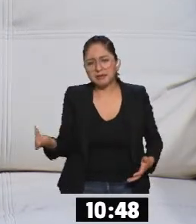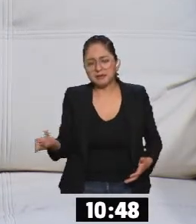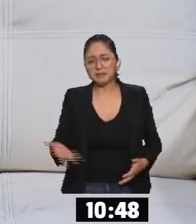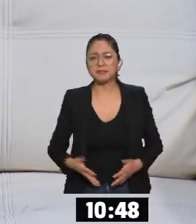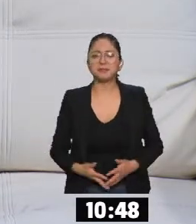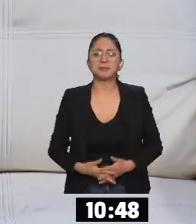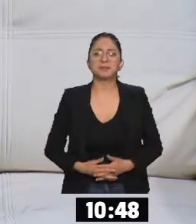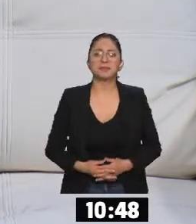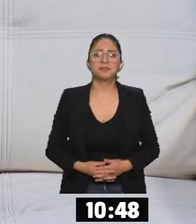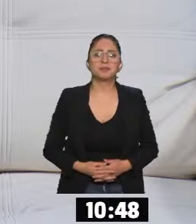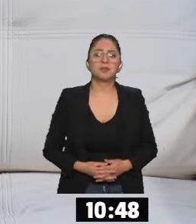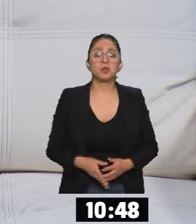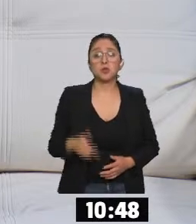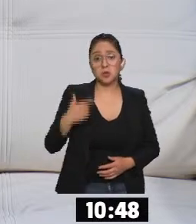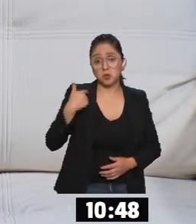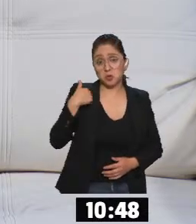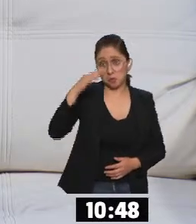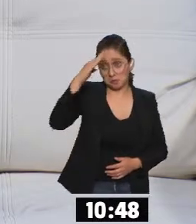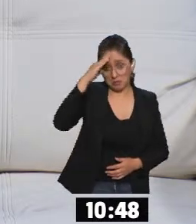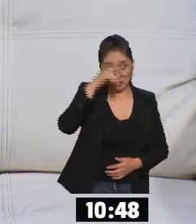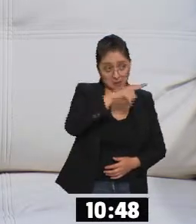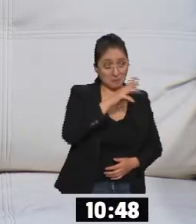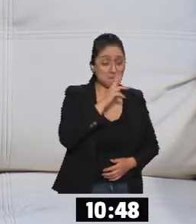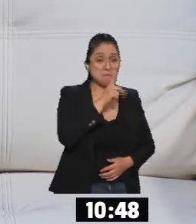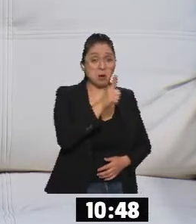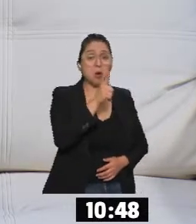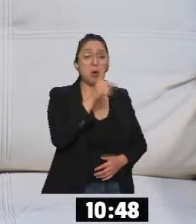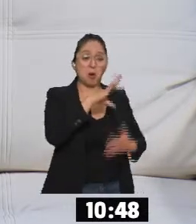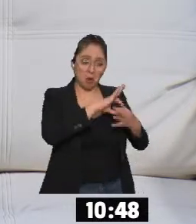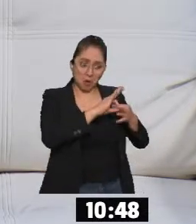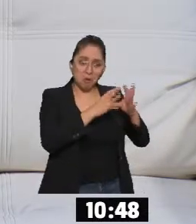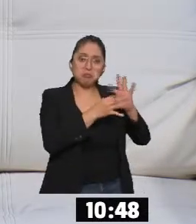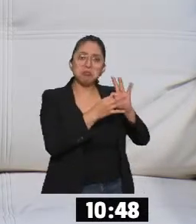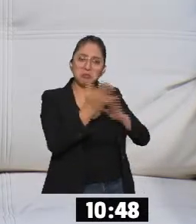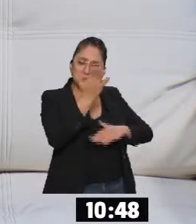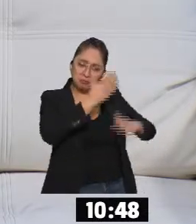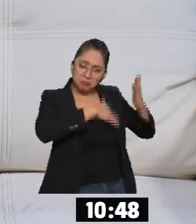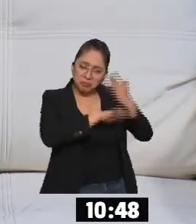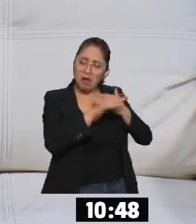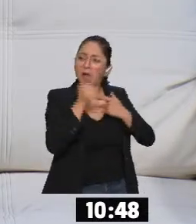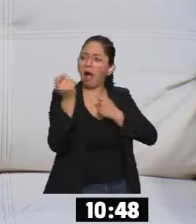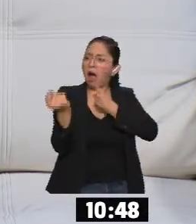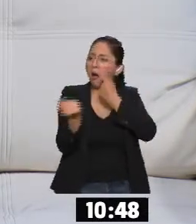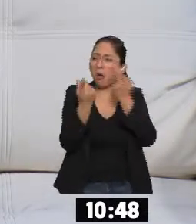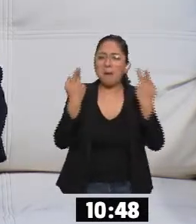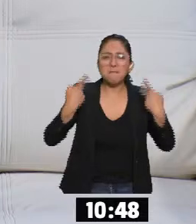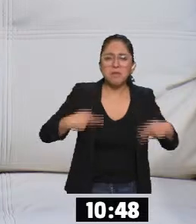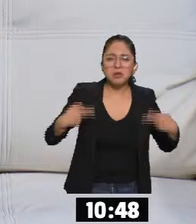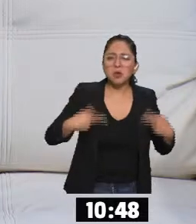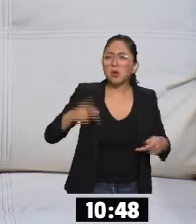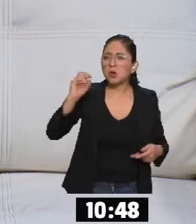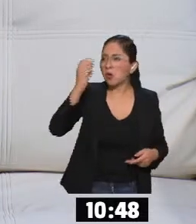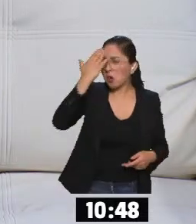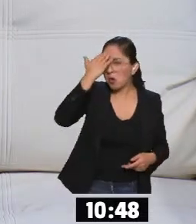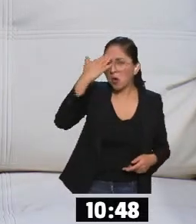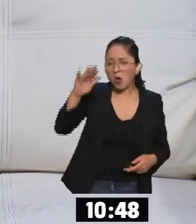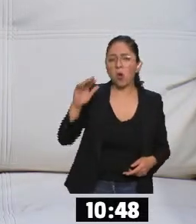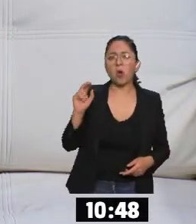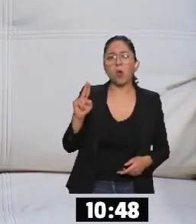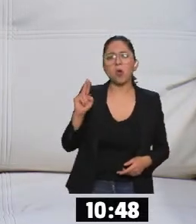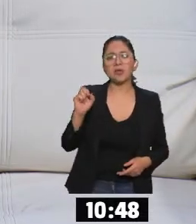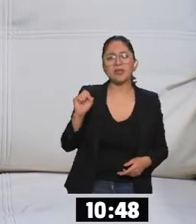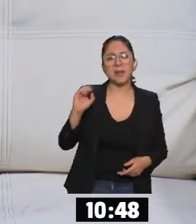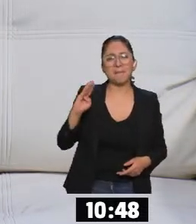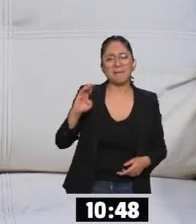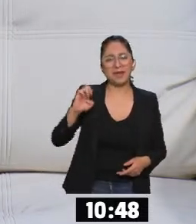Olimpiadas para los países musulmanes y países árabes, porque países que tal vez la gente no conocía tanto, como Uzbekistán, se hicieron muy